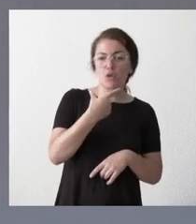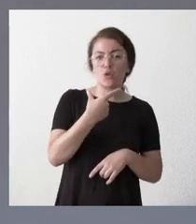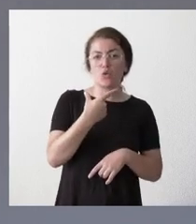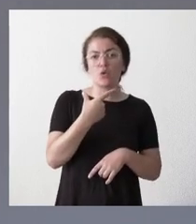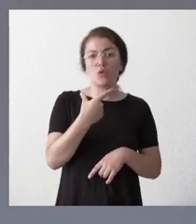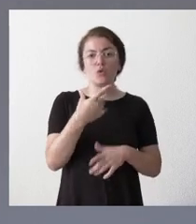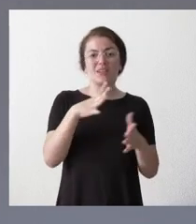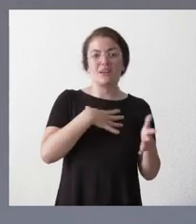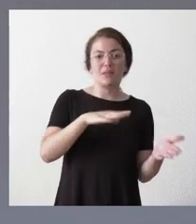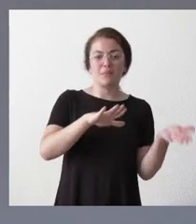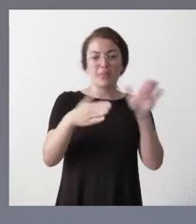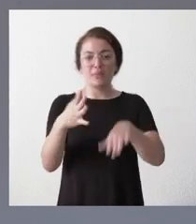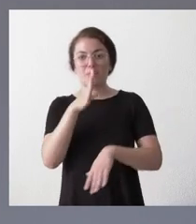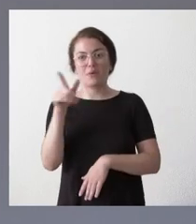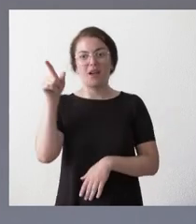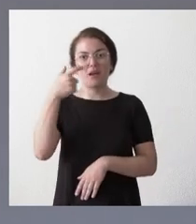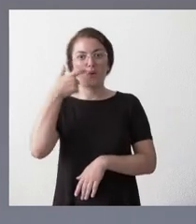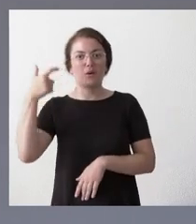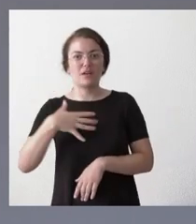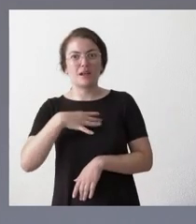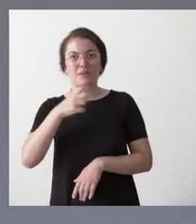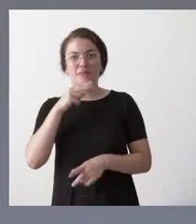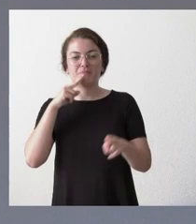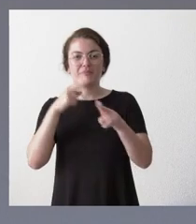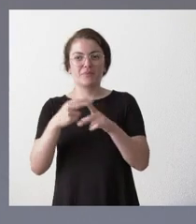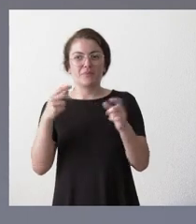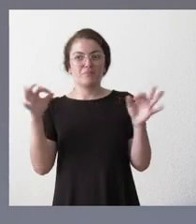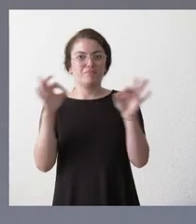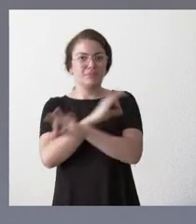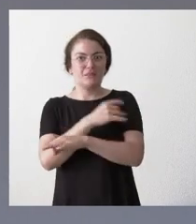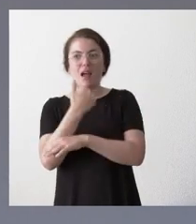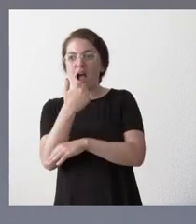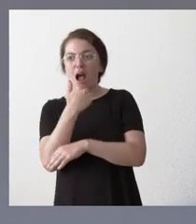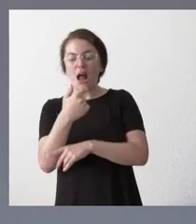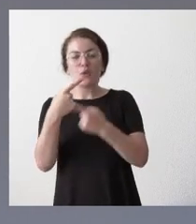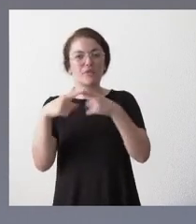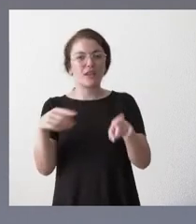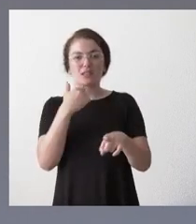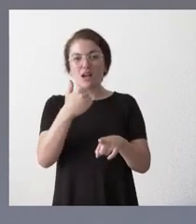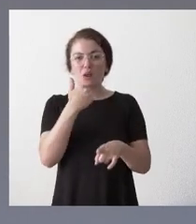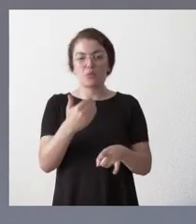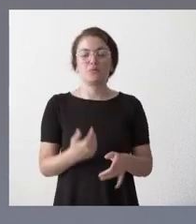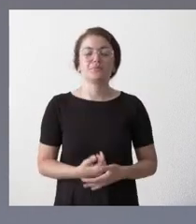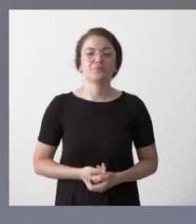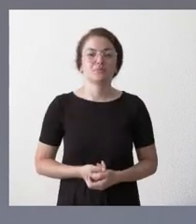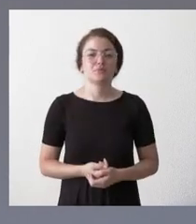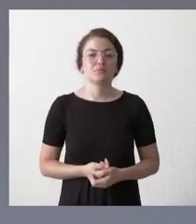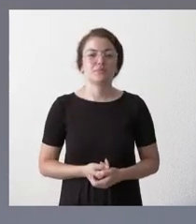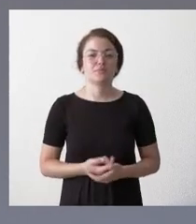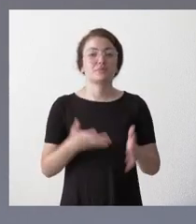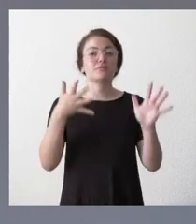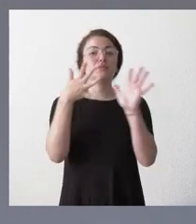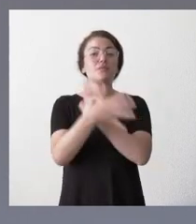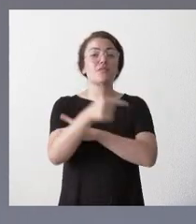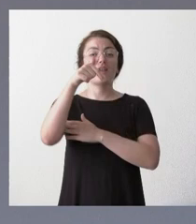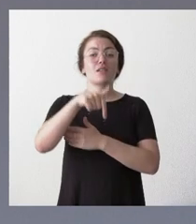la denominación de las mismas no coincidía con las que tenemos aquí en España. Ante esa situación, la Junta de